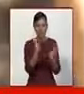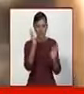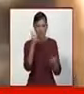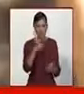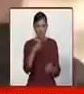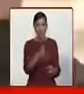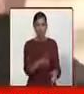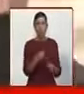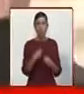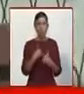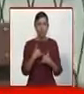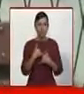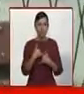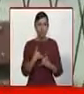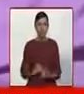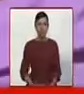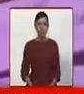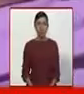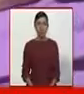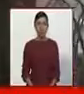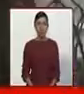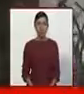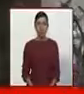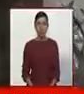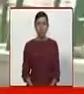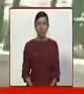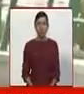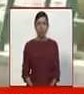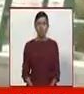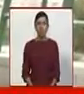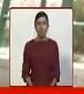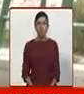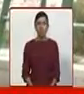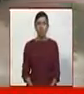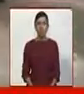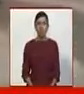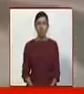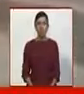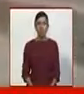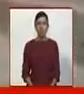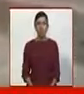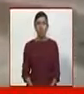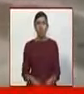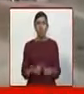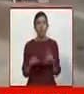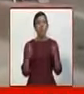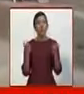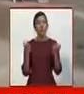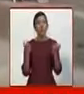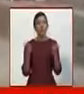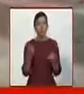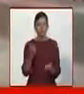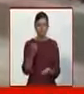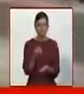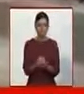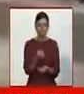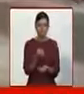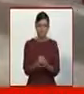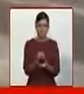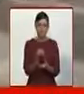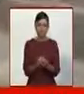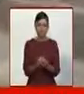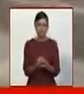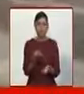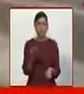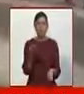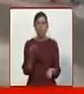seco. económico. Este sería